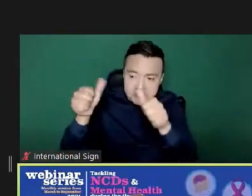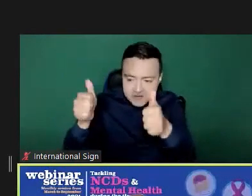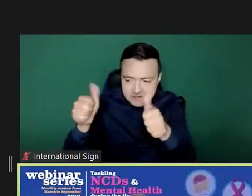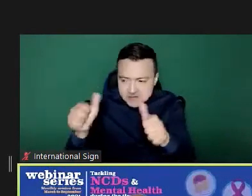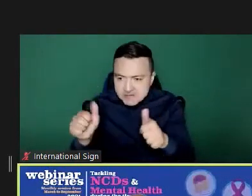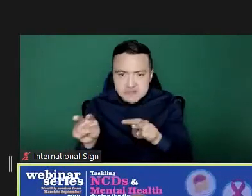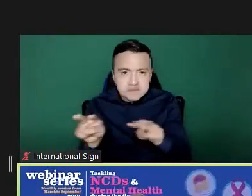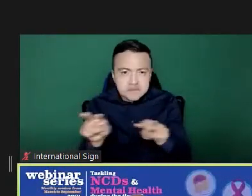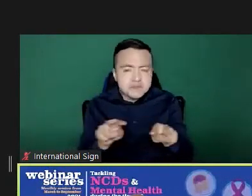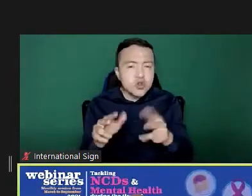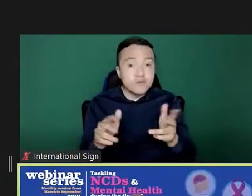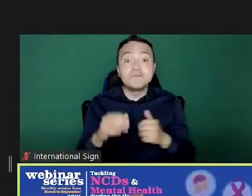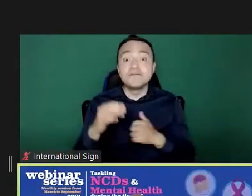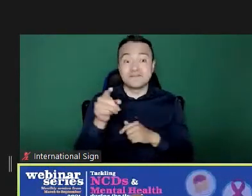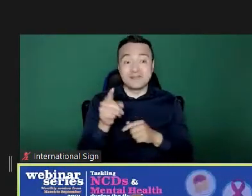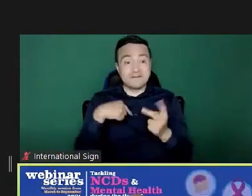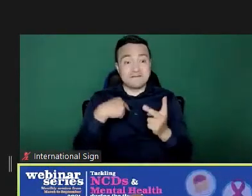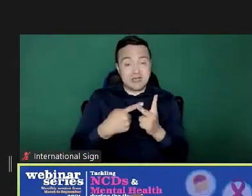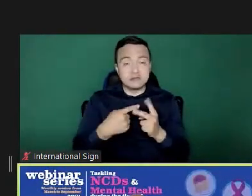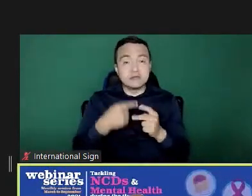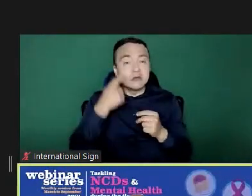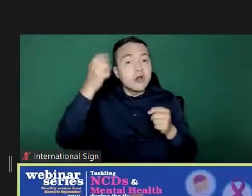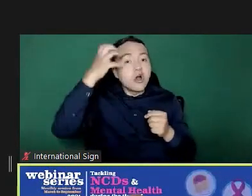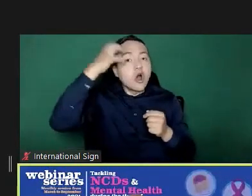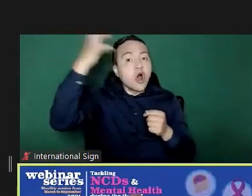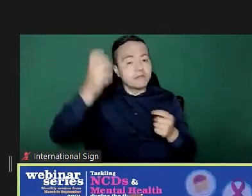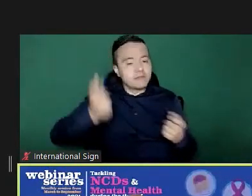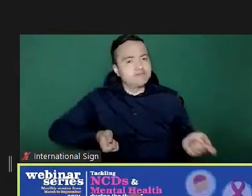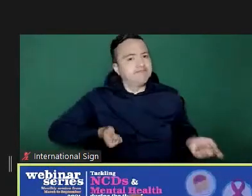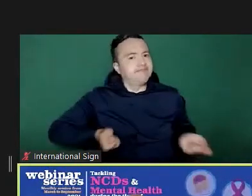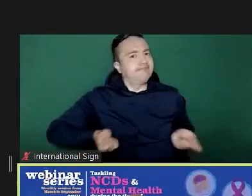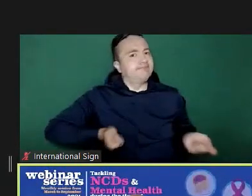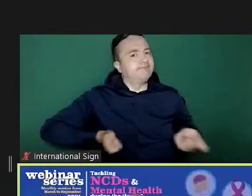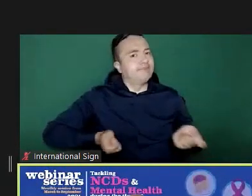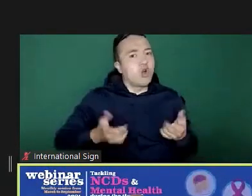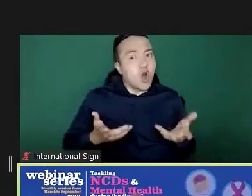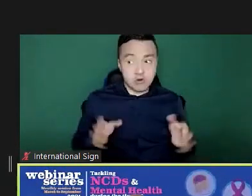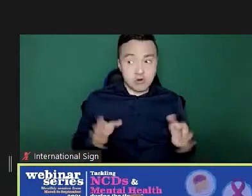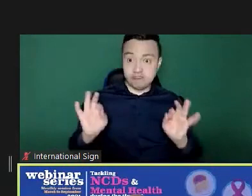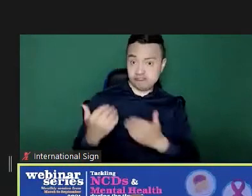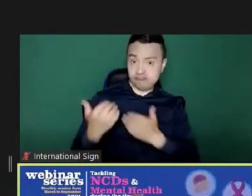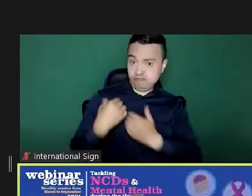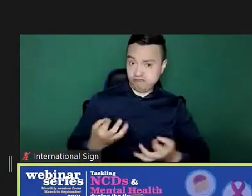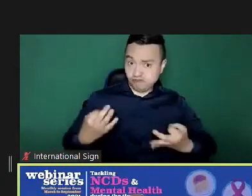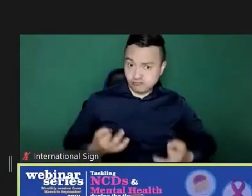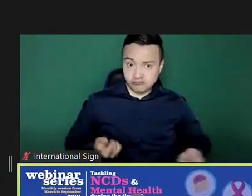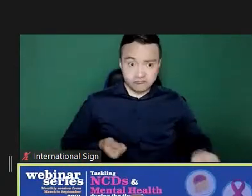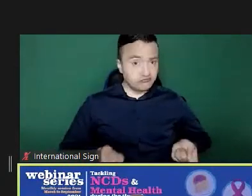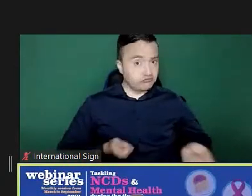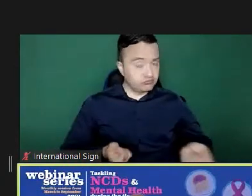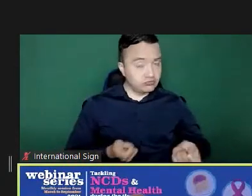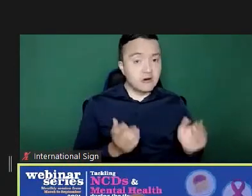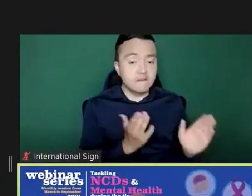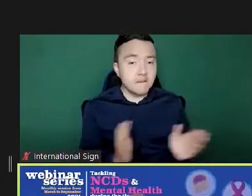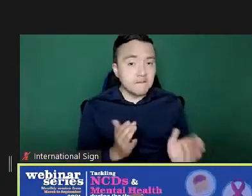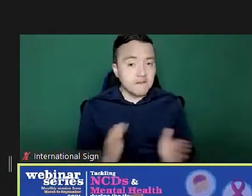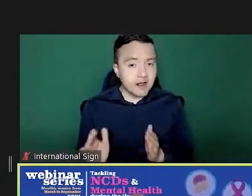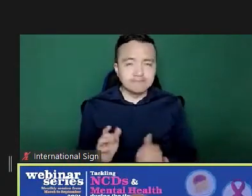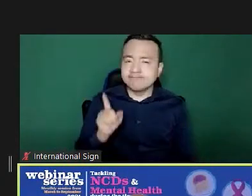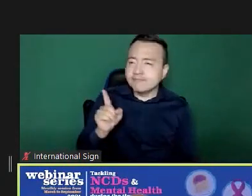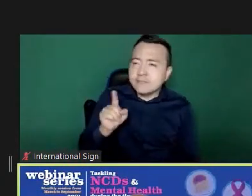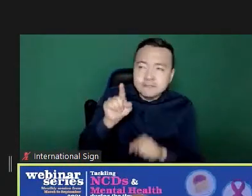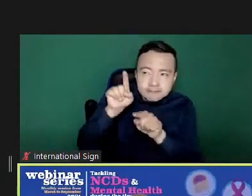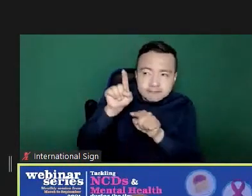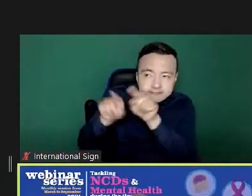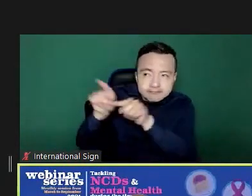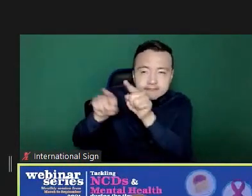que incluir a las enfermedades no transmisibles en los planes de salud nacional y en los planes de respuesta a la COVID. Muchos países no lo hicieron, no lo